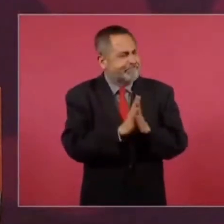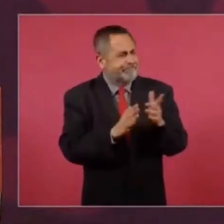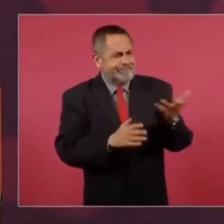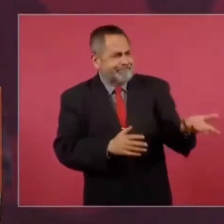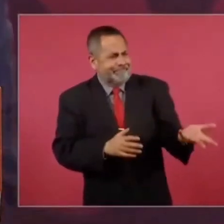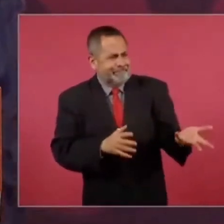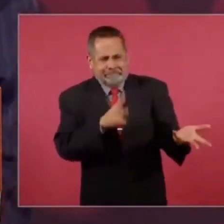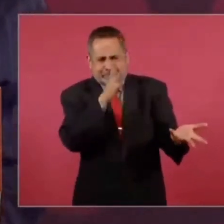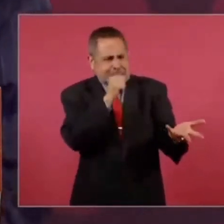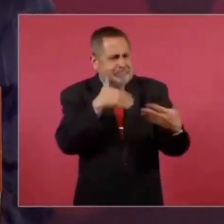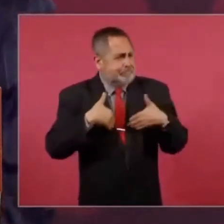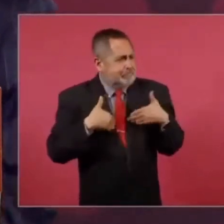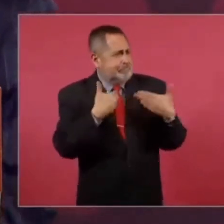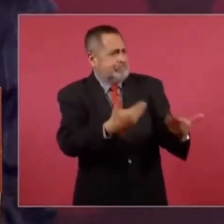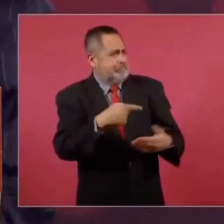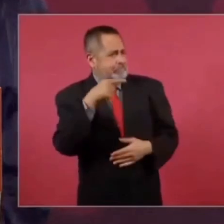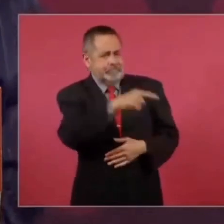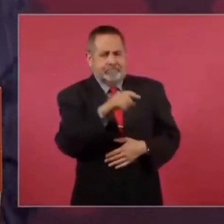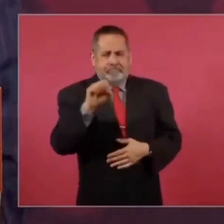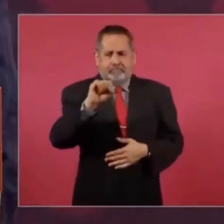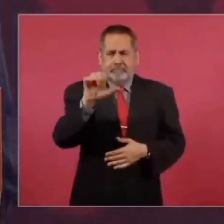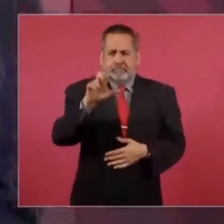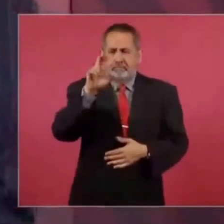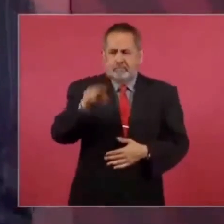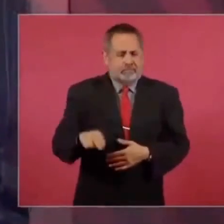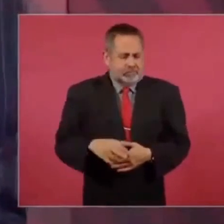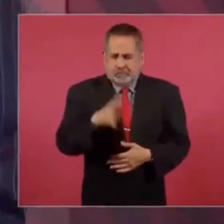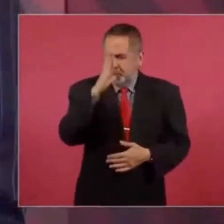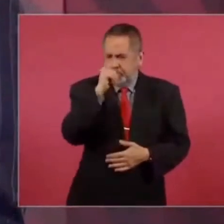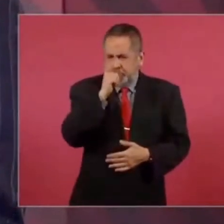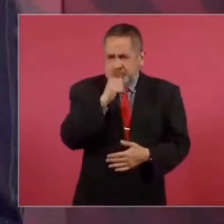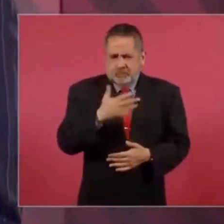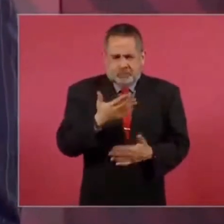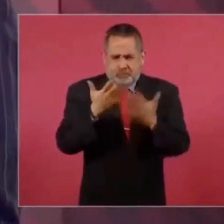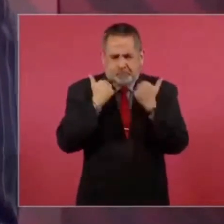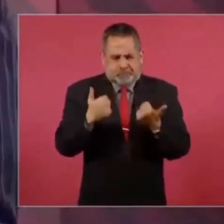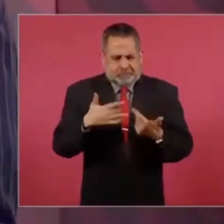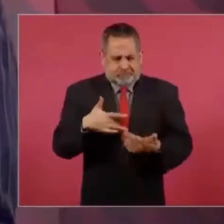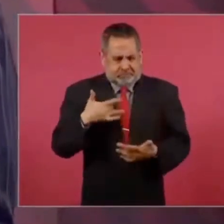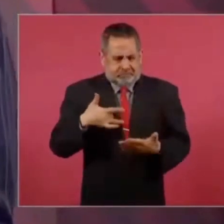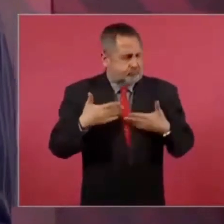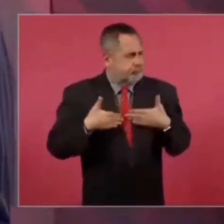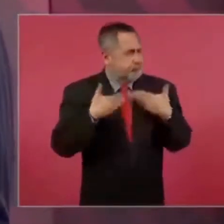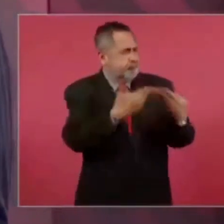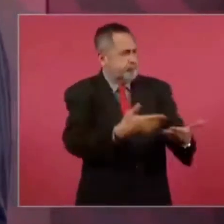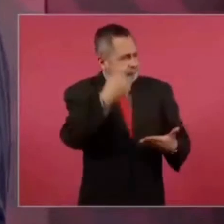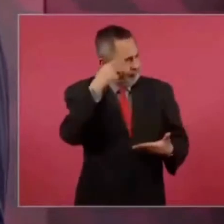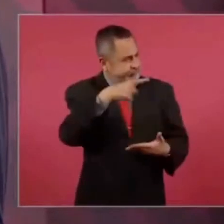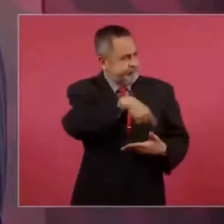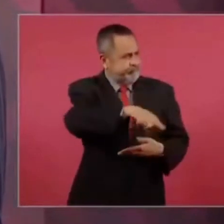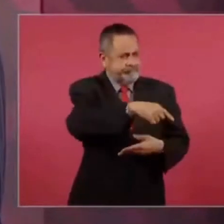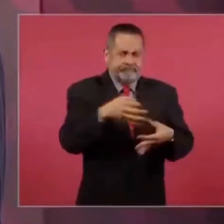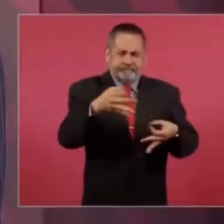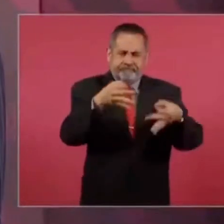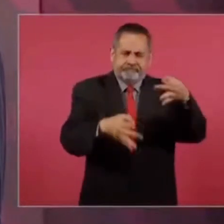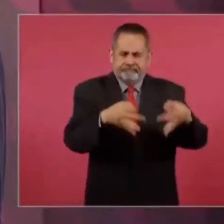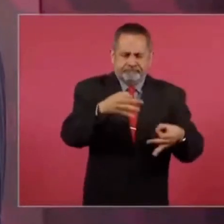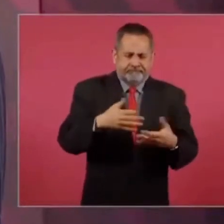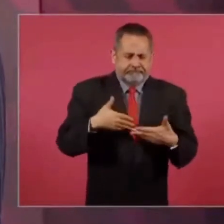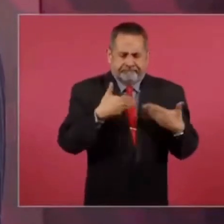diciéndole que no tenía ninguna confianza en la Corte.